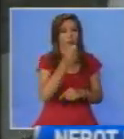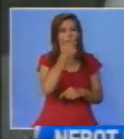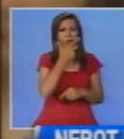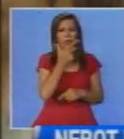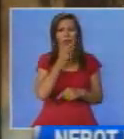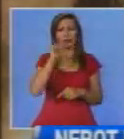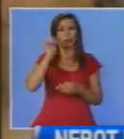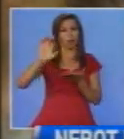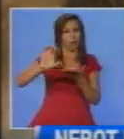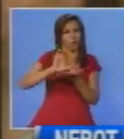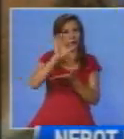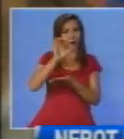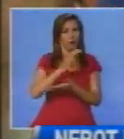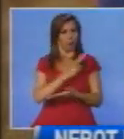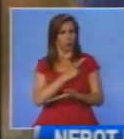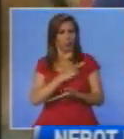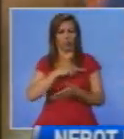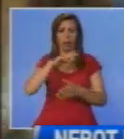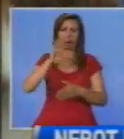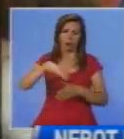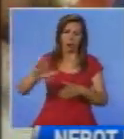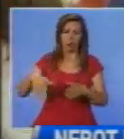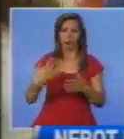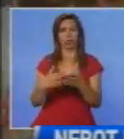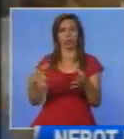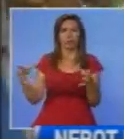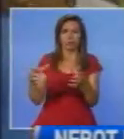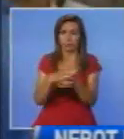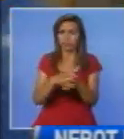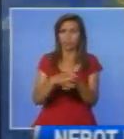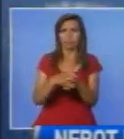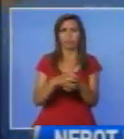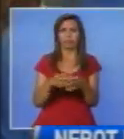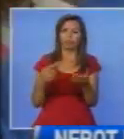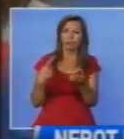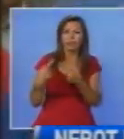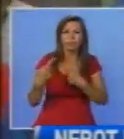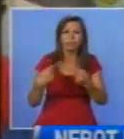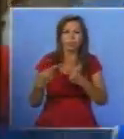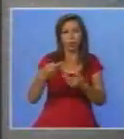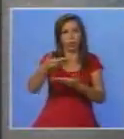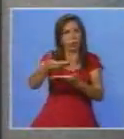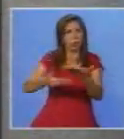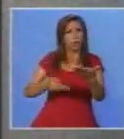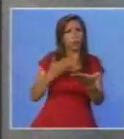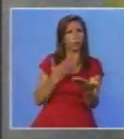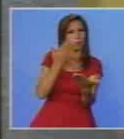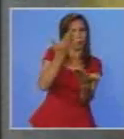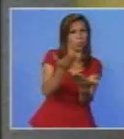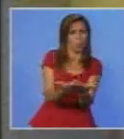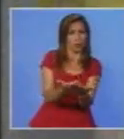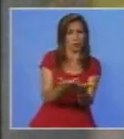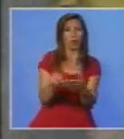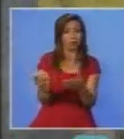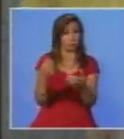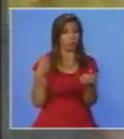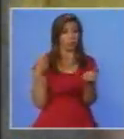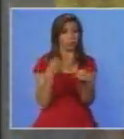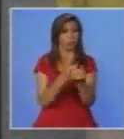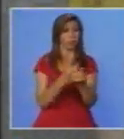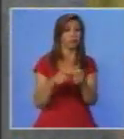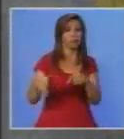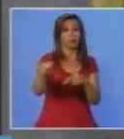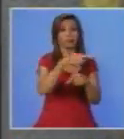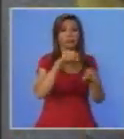estudiantes secundarios y universitarios, quienes le entregarán una hoja con propuestas respecto a este tema. Ellos respaldan la consulta. Dayana